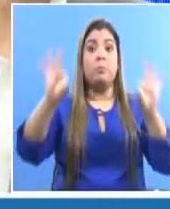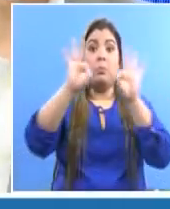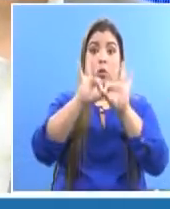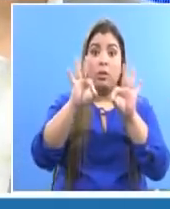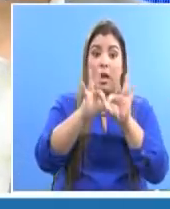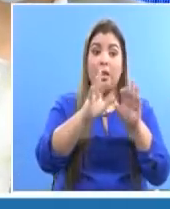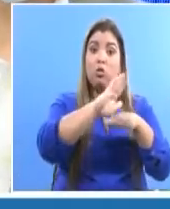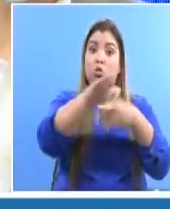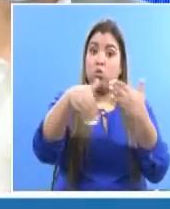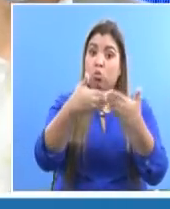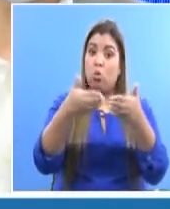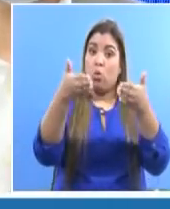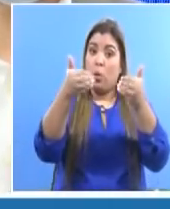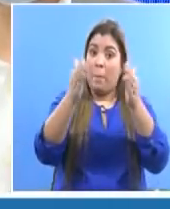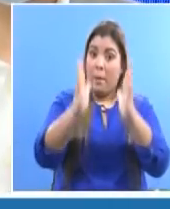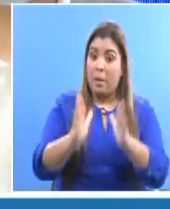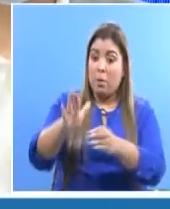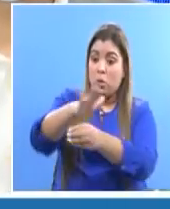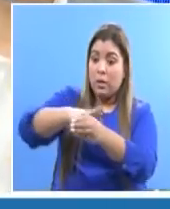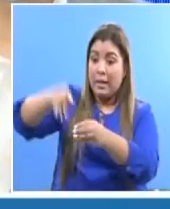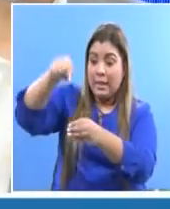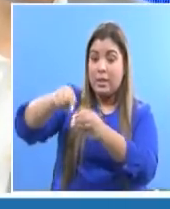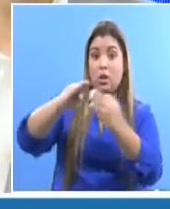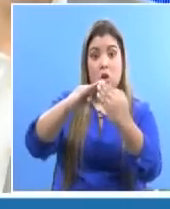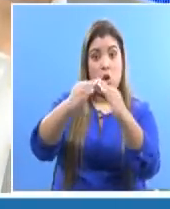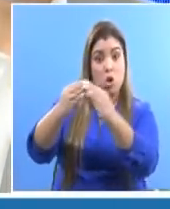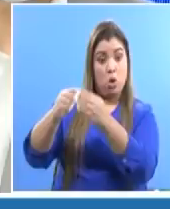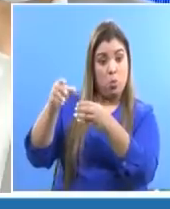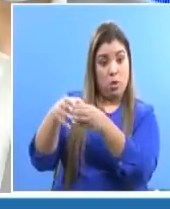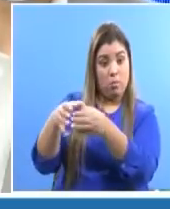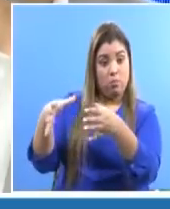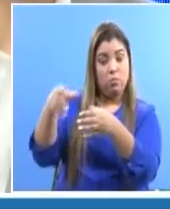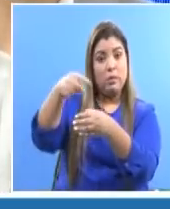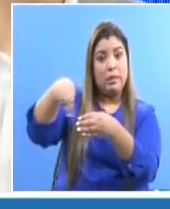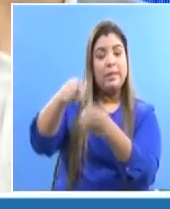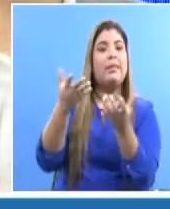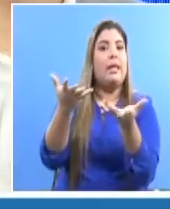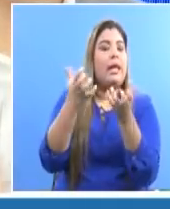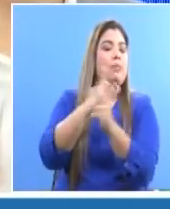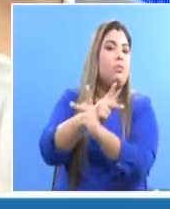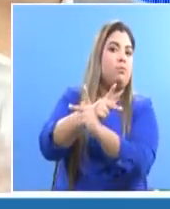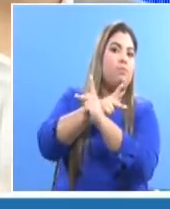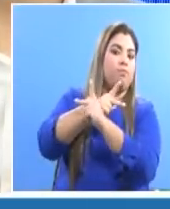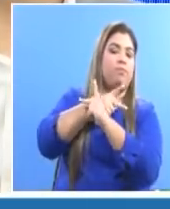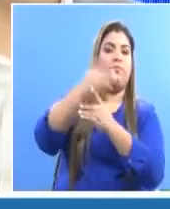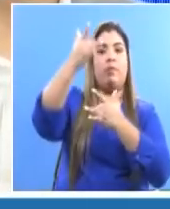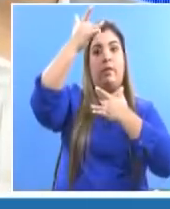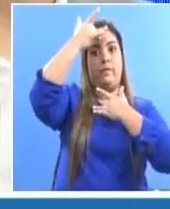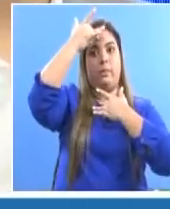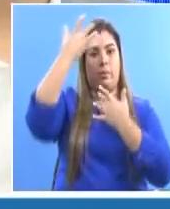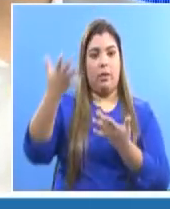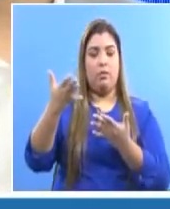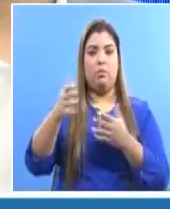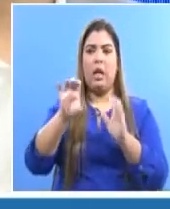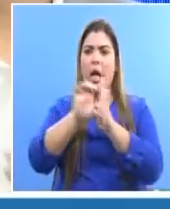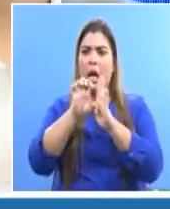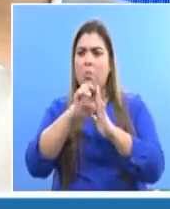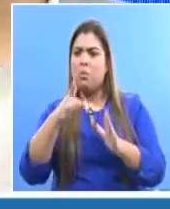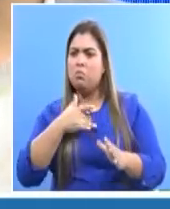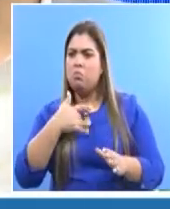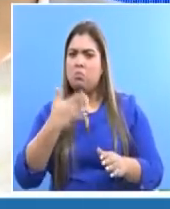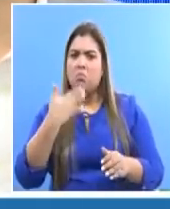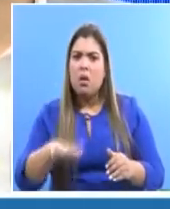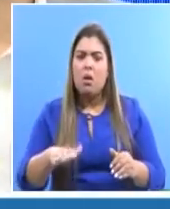los habitantes de estas regiones, sobre todo, lograr prevenir que incluso desde el momento en que estén sintomáticos o que